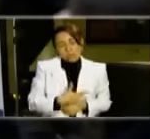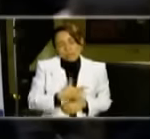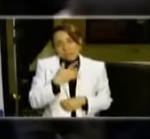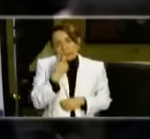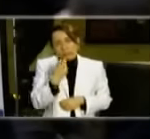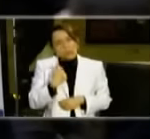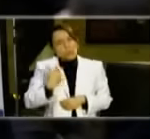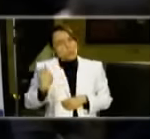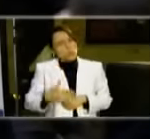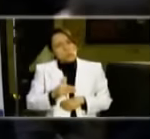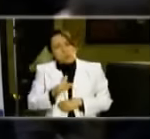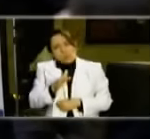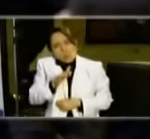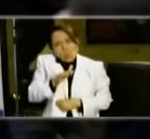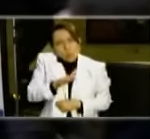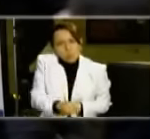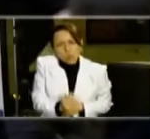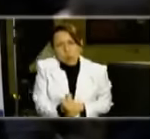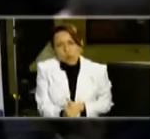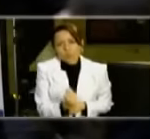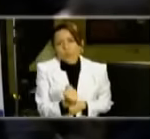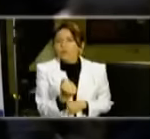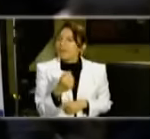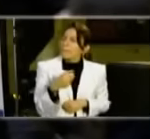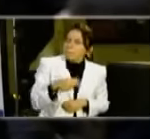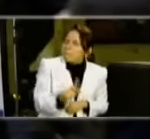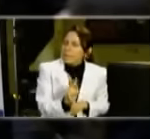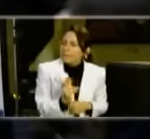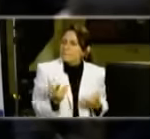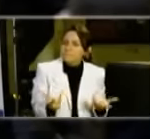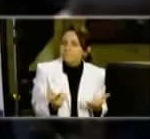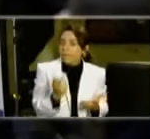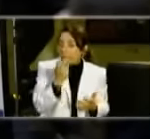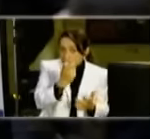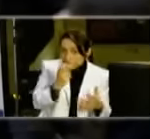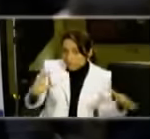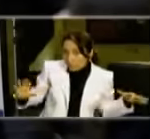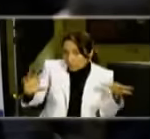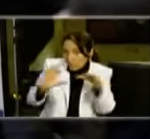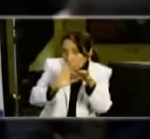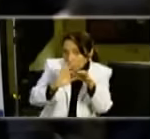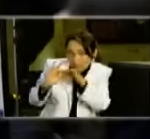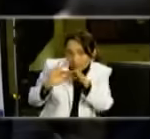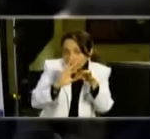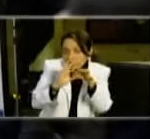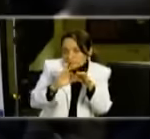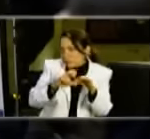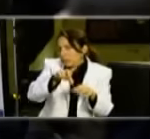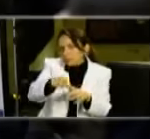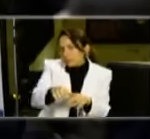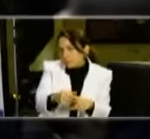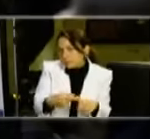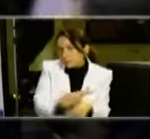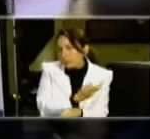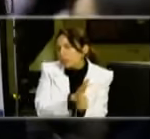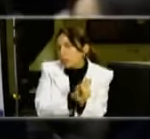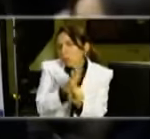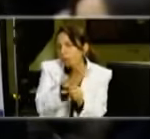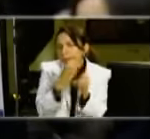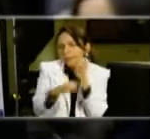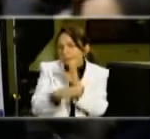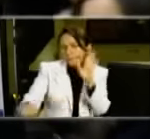¿cómo afectarían las relaciones que está teniendo de nueva cuenta Estados Unidos con Cuba en este? Y